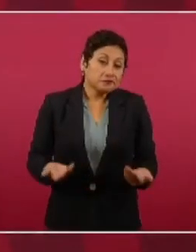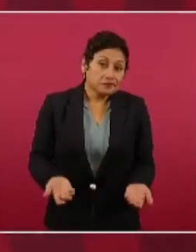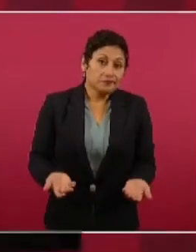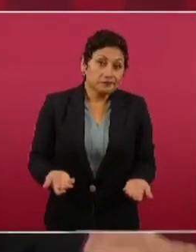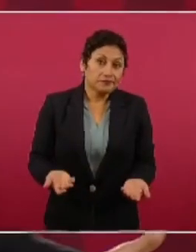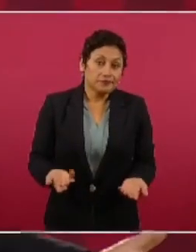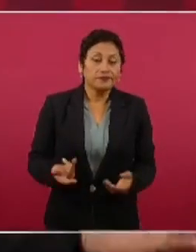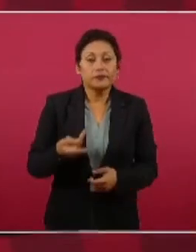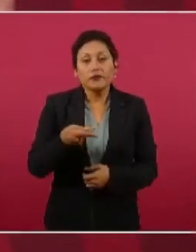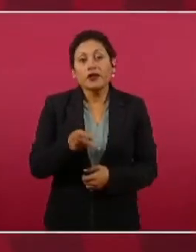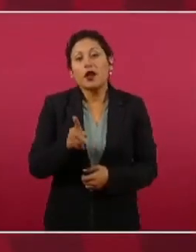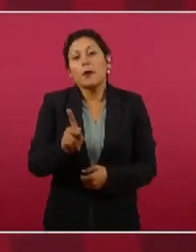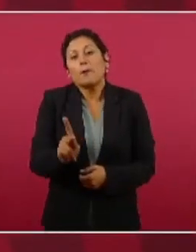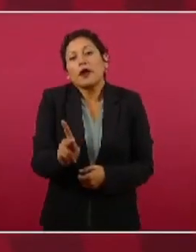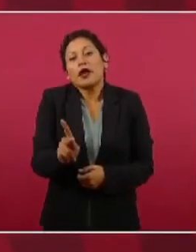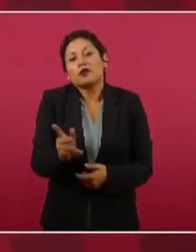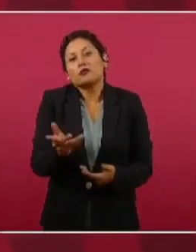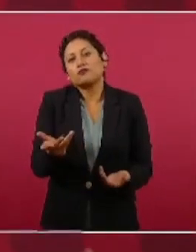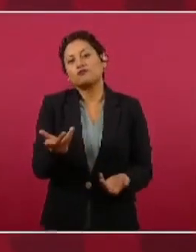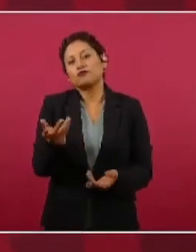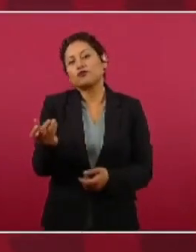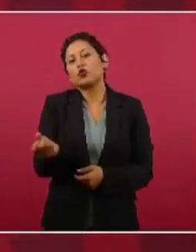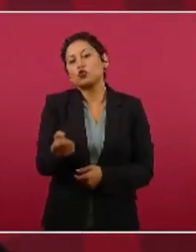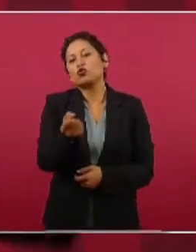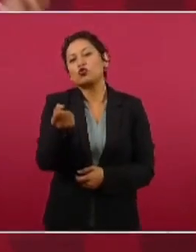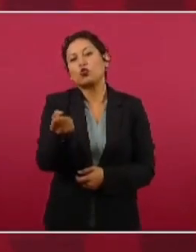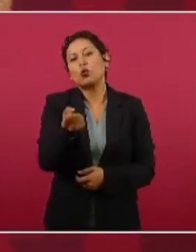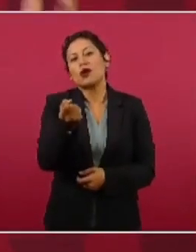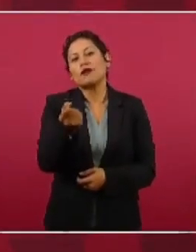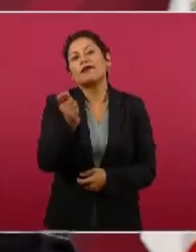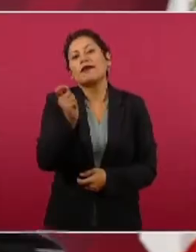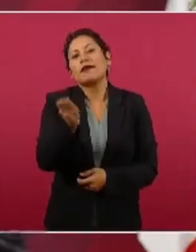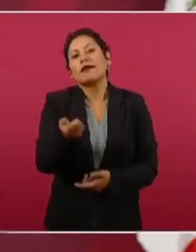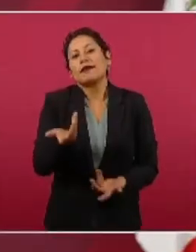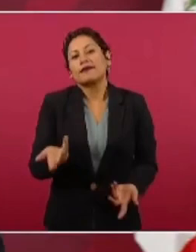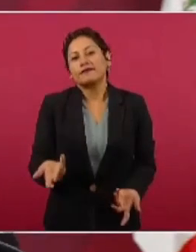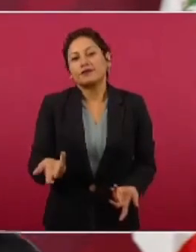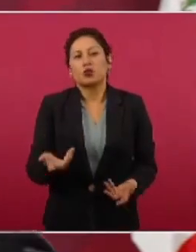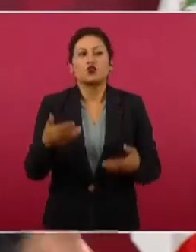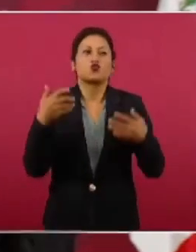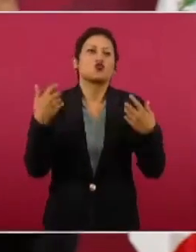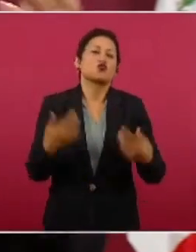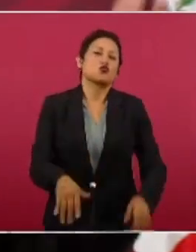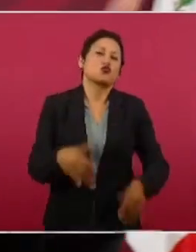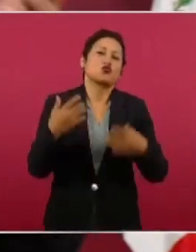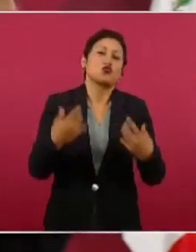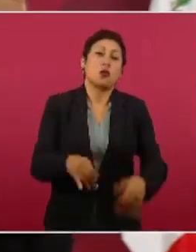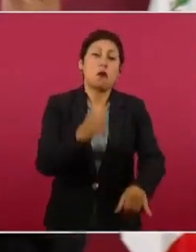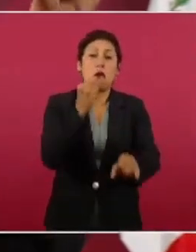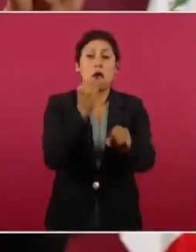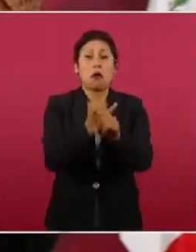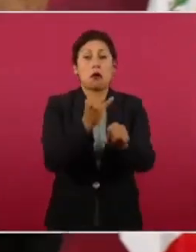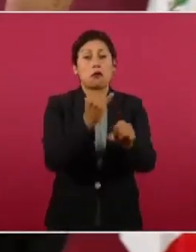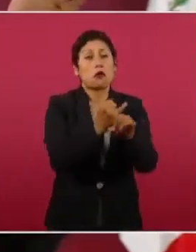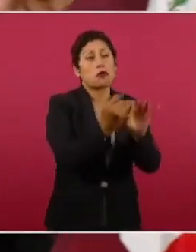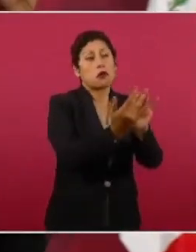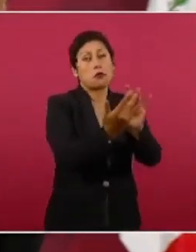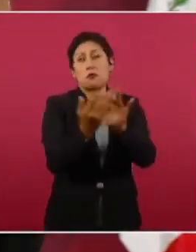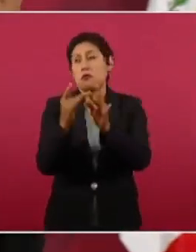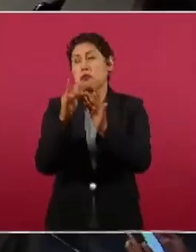Afortunadamente, pues como siempre lo decimos, ahora están las redes sociales que las pueden inundar